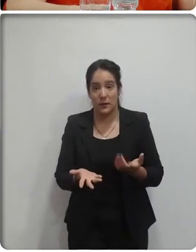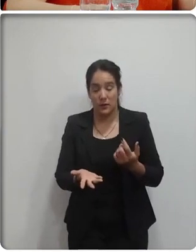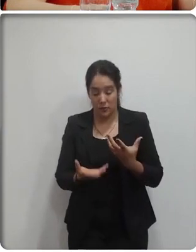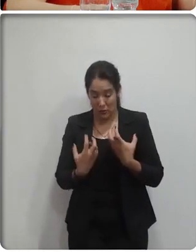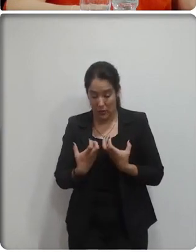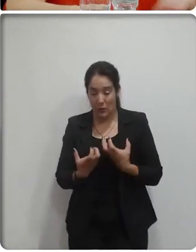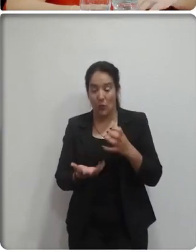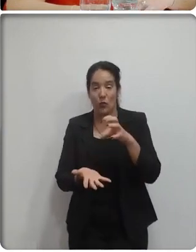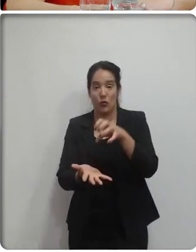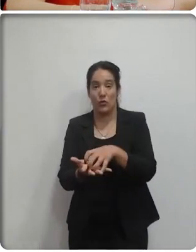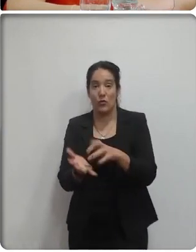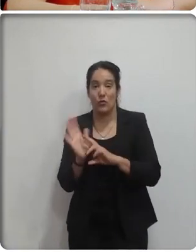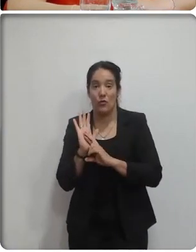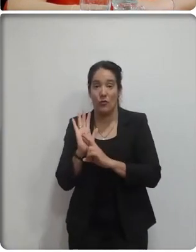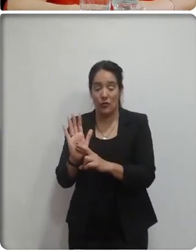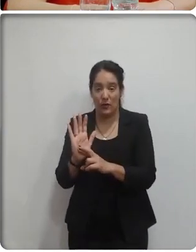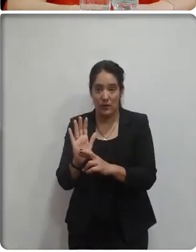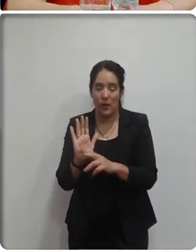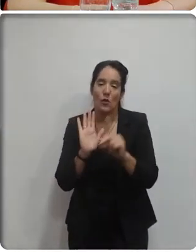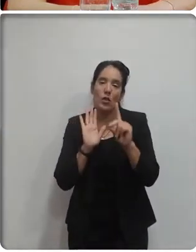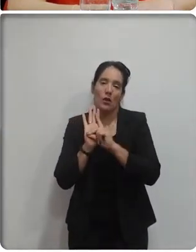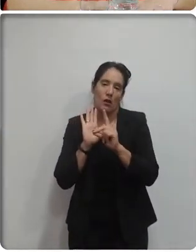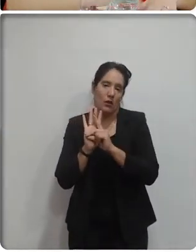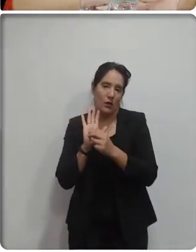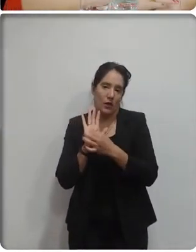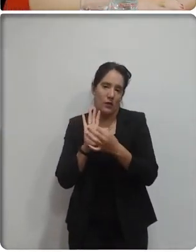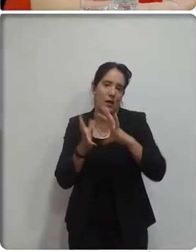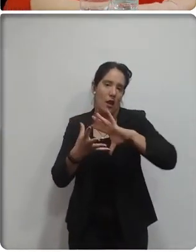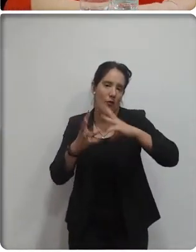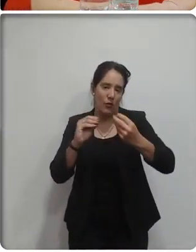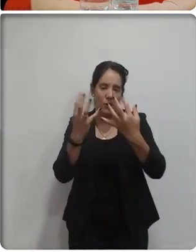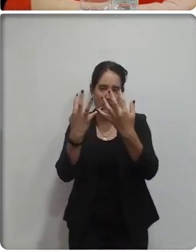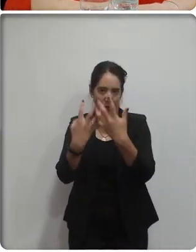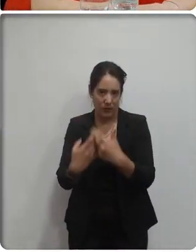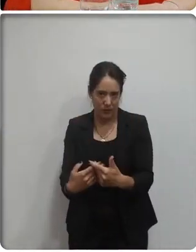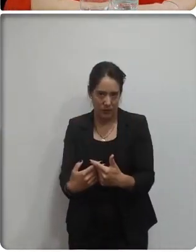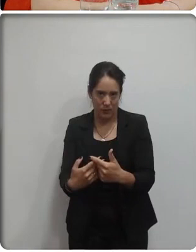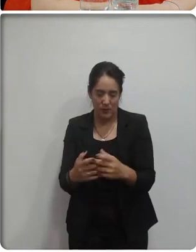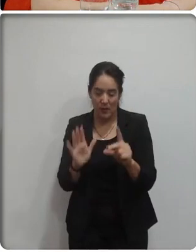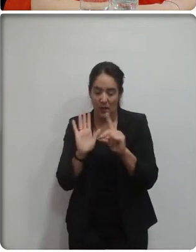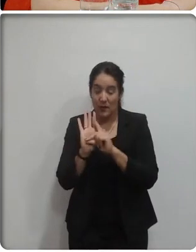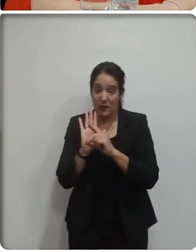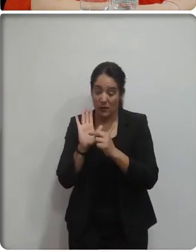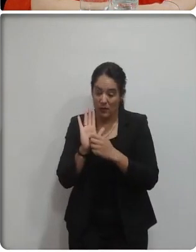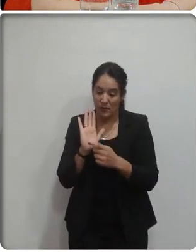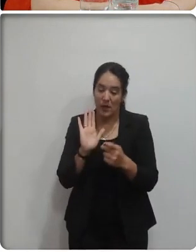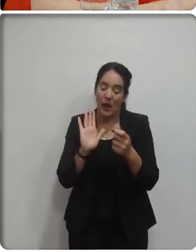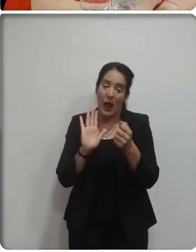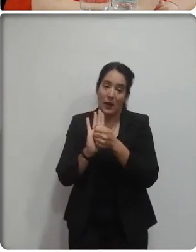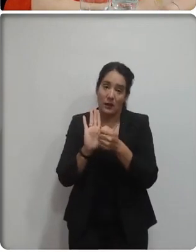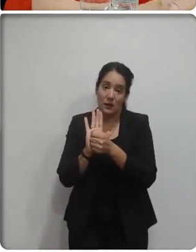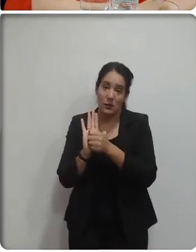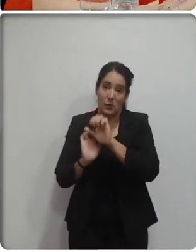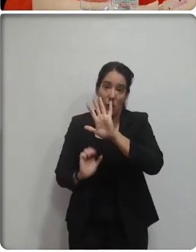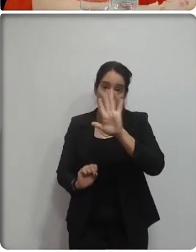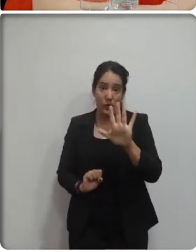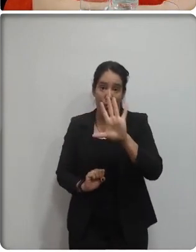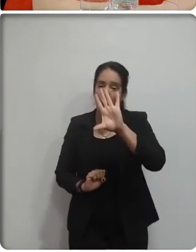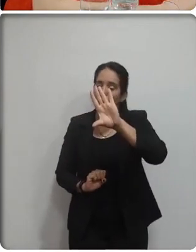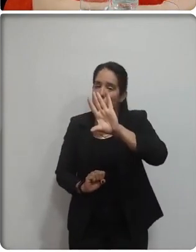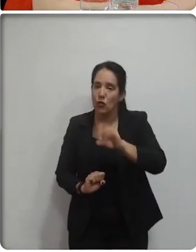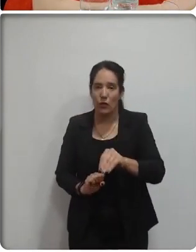centro de referencia. Tiene un decreto reglamentario y específicamente en su artículo 5 de alguna manera dice que todas